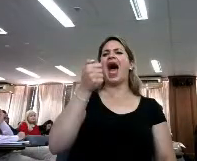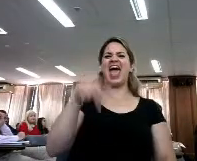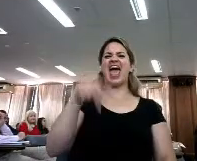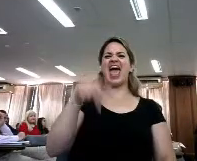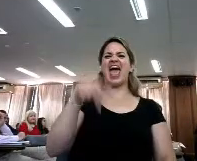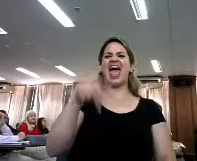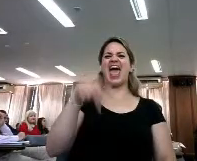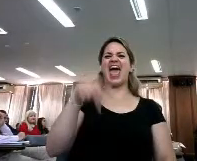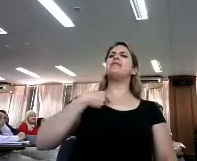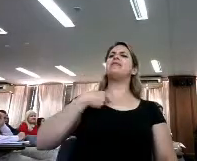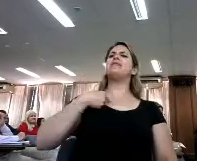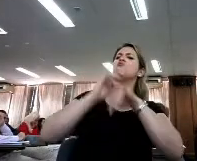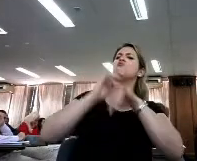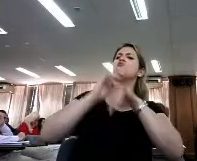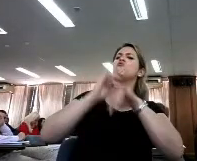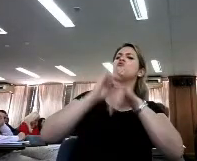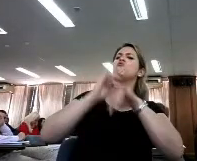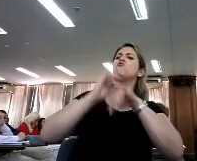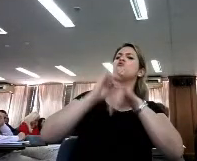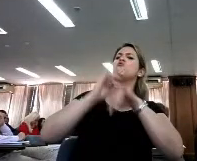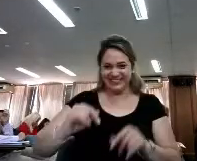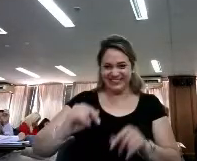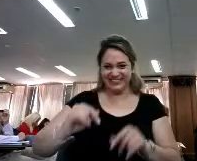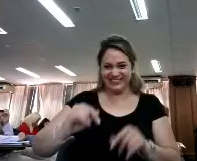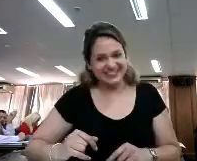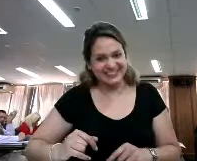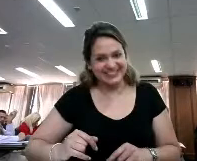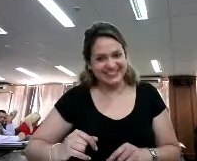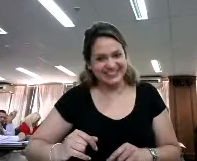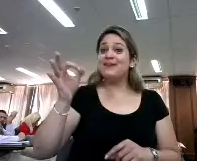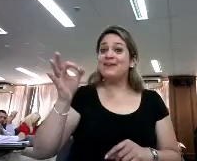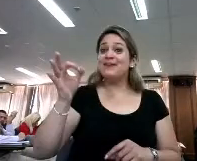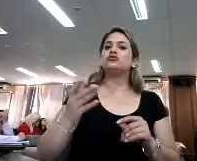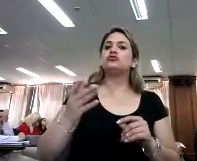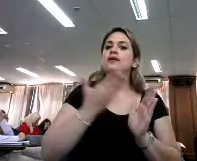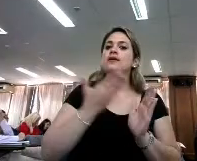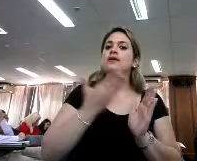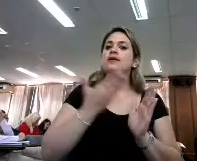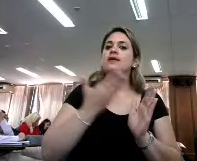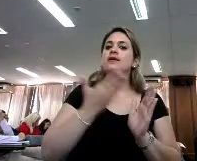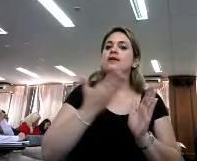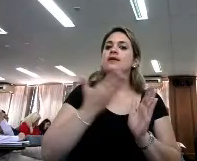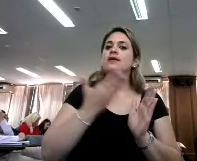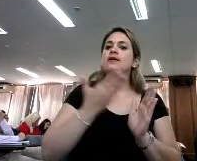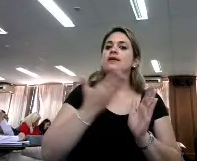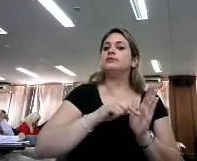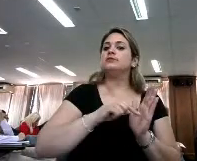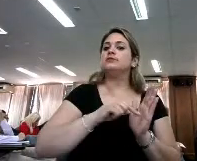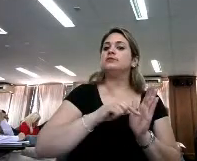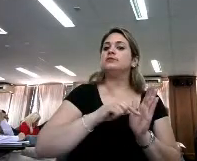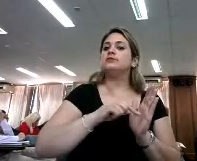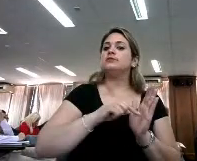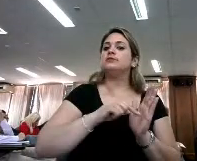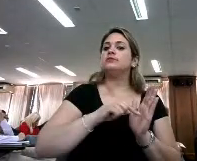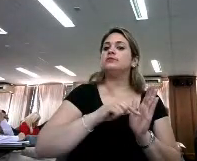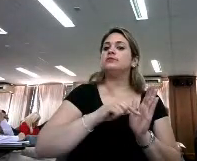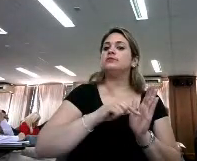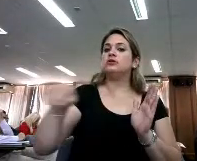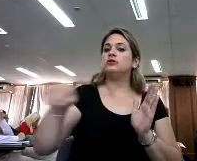culpa. Ya sabemos qué es la obra y sobre esa obra es que aterrizamos todos los derechos. Los